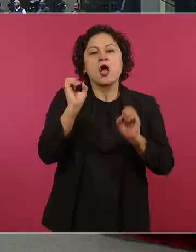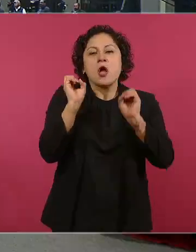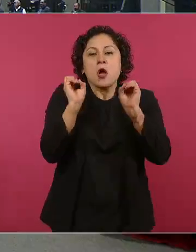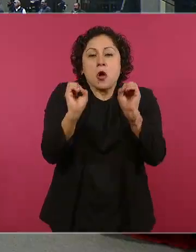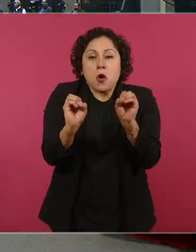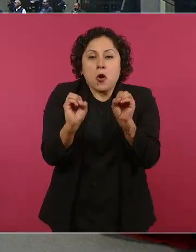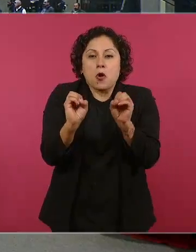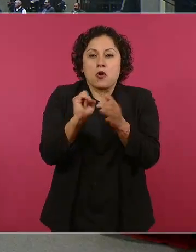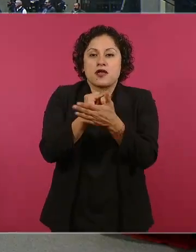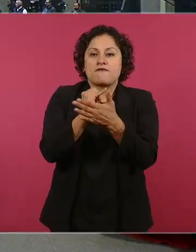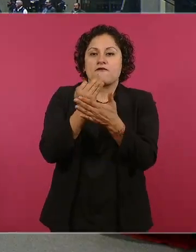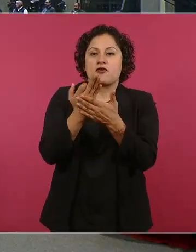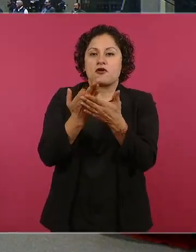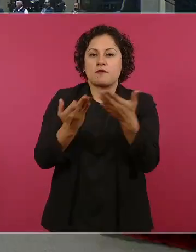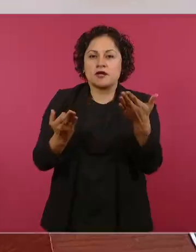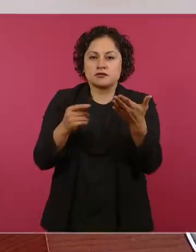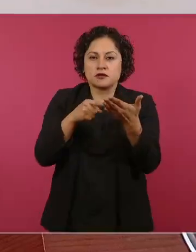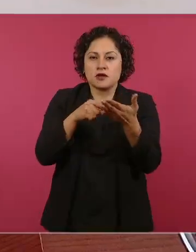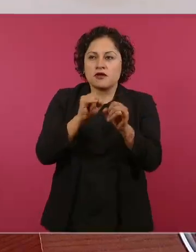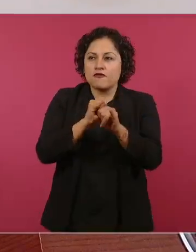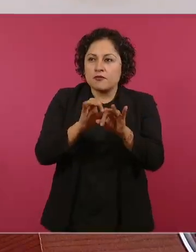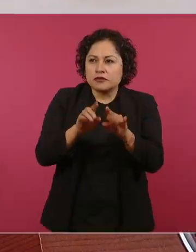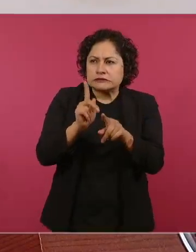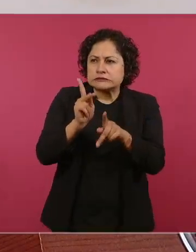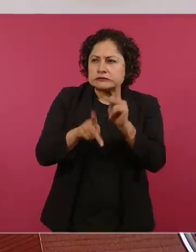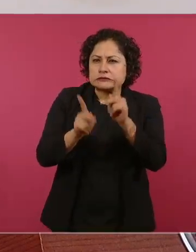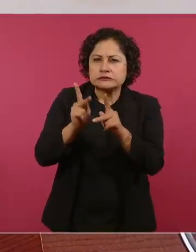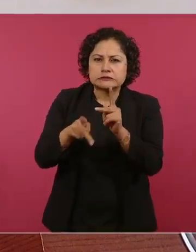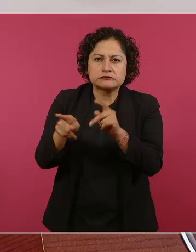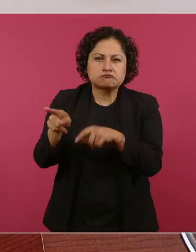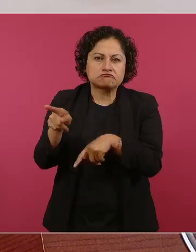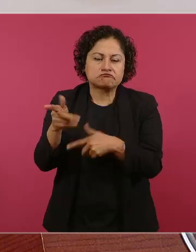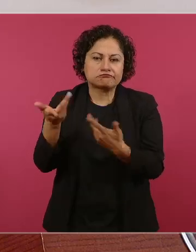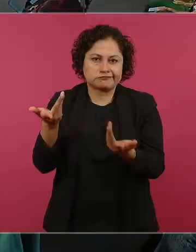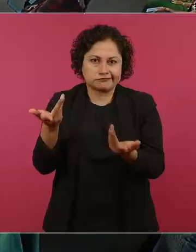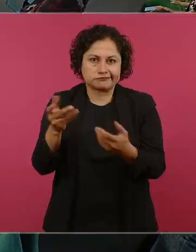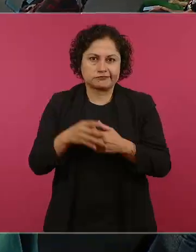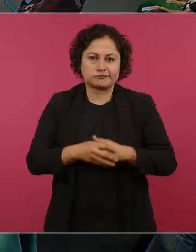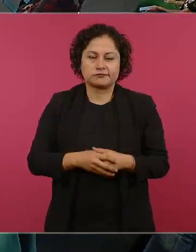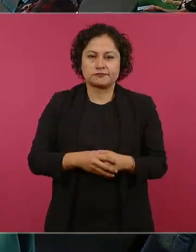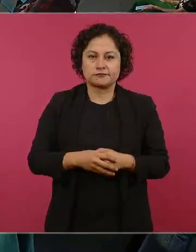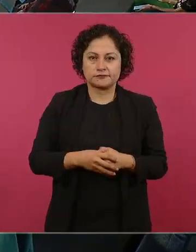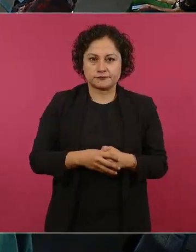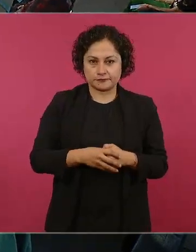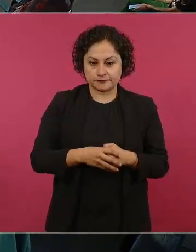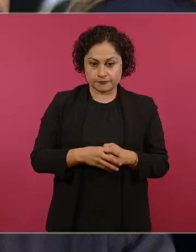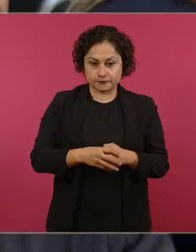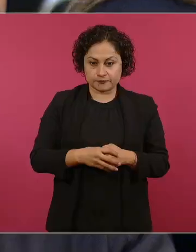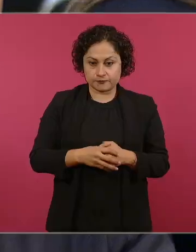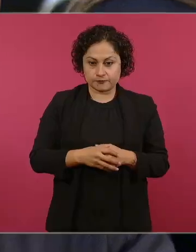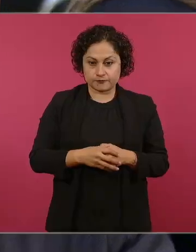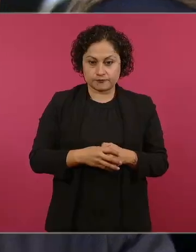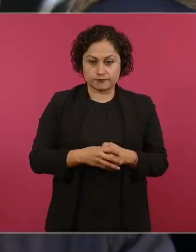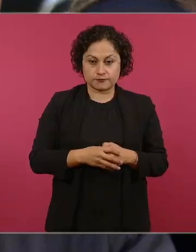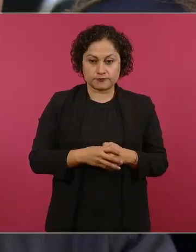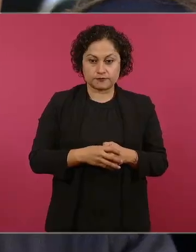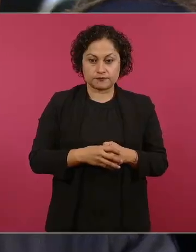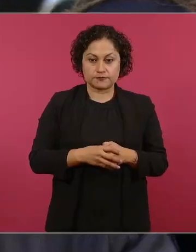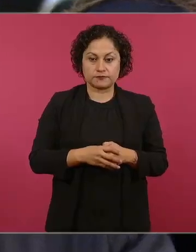información. Para no ser tan drásticos. Se había aumentado la presencia de agencias como el